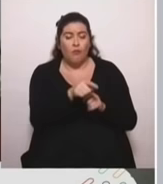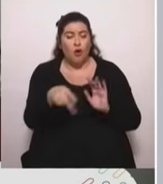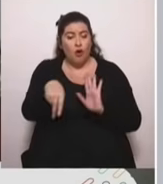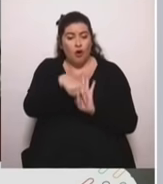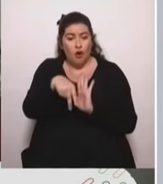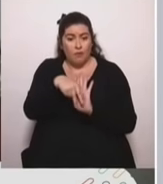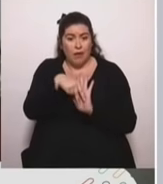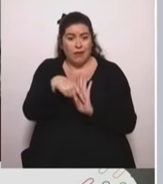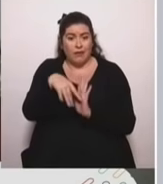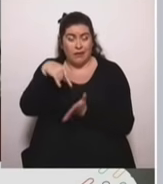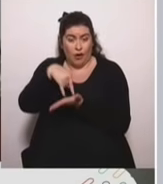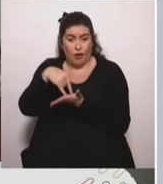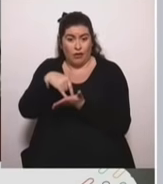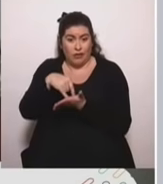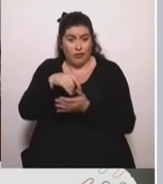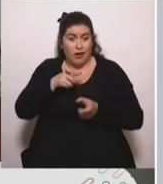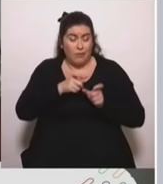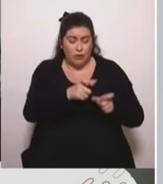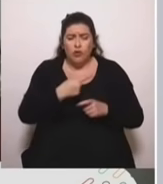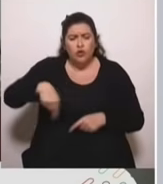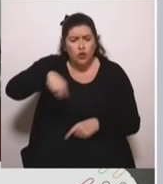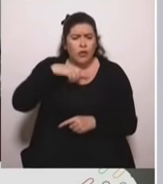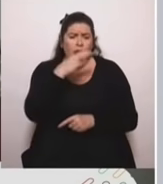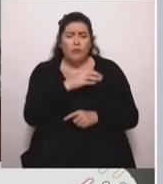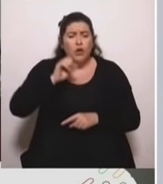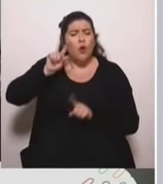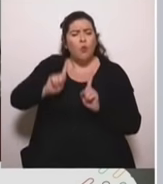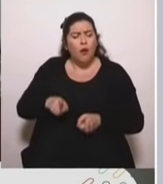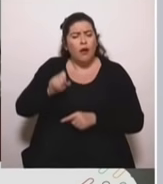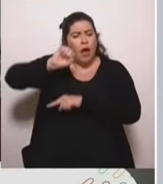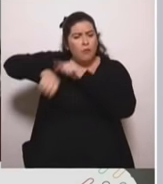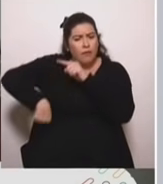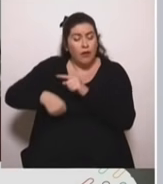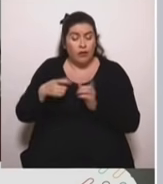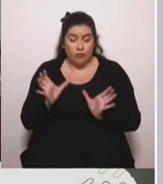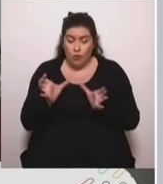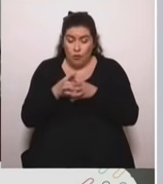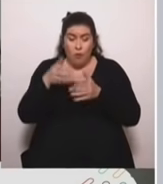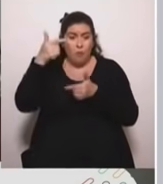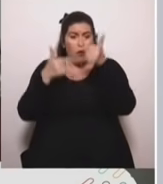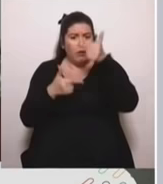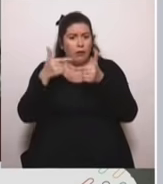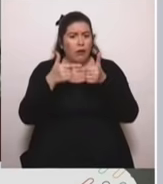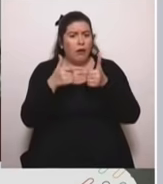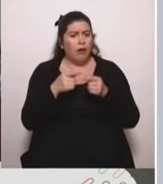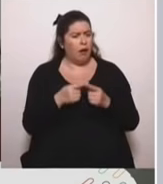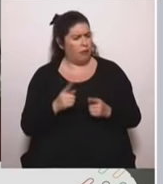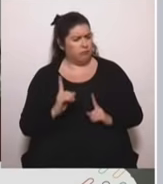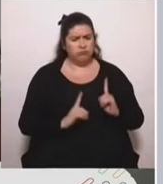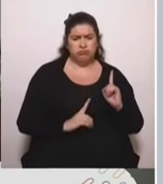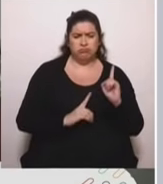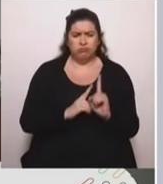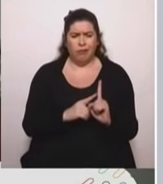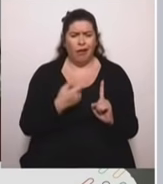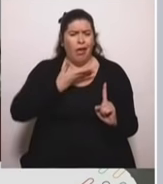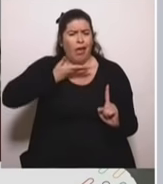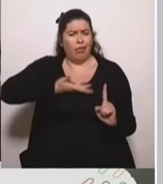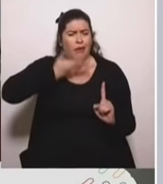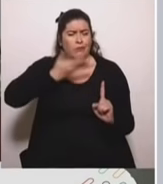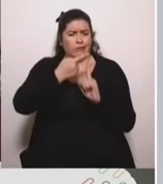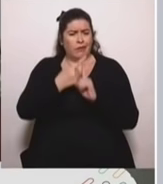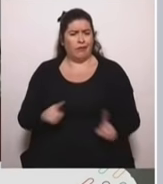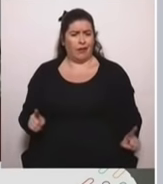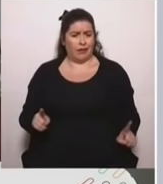qué tónica también tendría que ser expuesta? A ver, Sebastián, para tratar de explicarlo en la forma